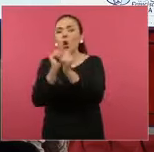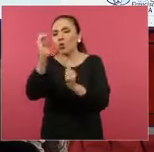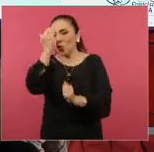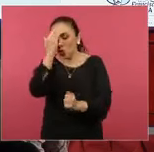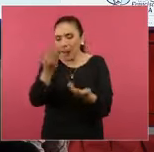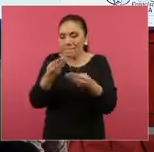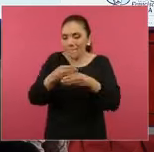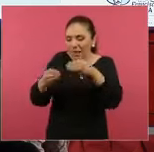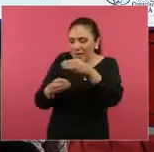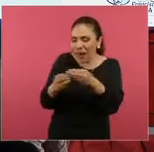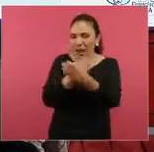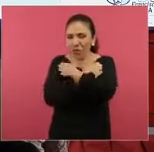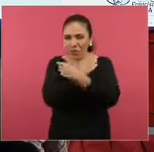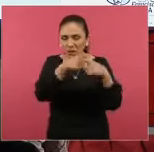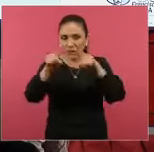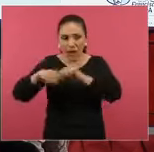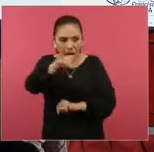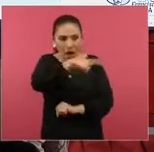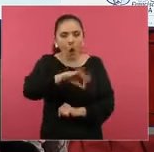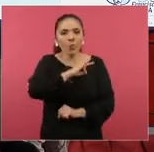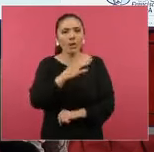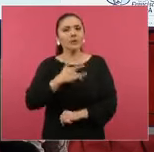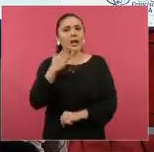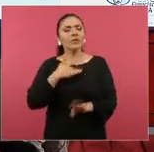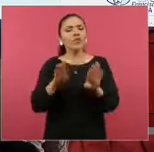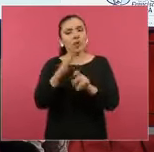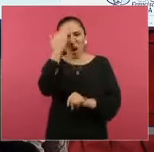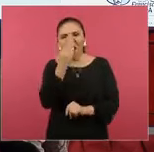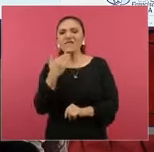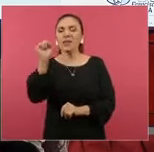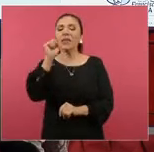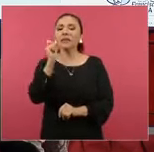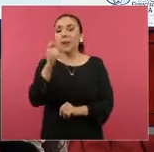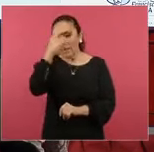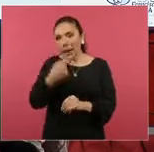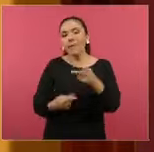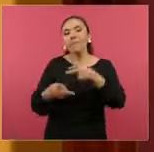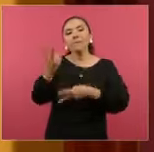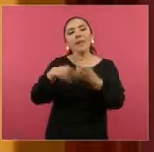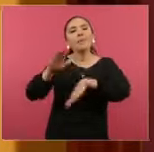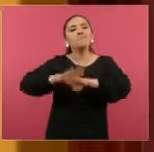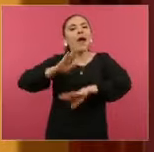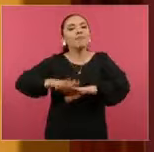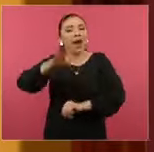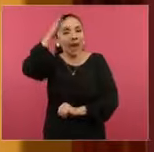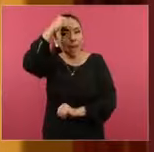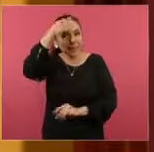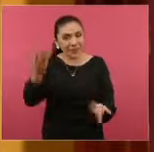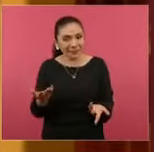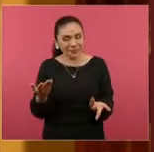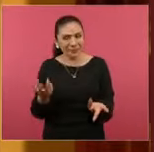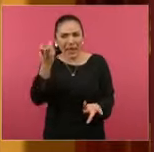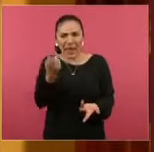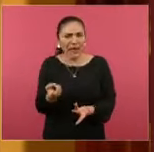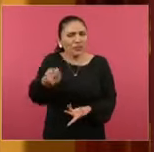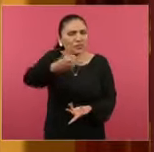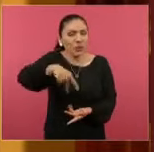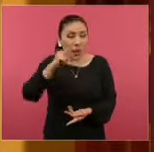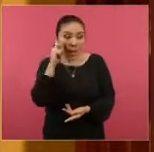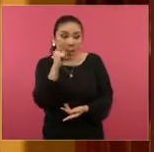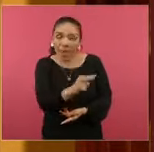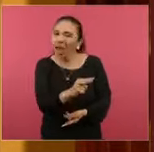materiales educativos, desarrollen los procesos y habilidades necesarias para aprender. Esto no lo vemos, esto no